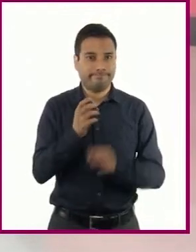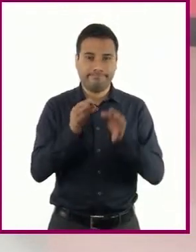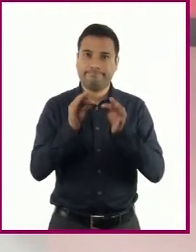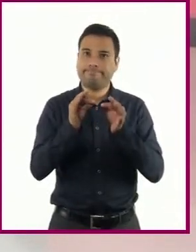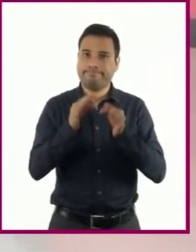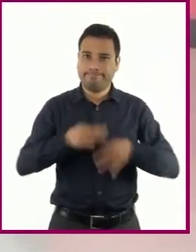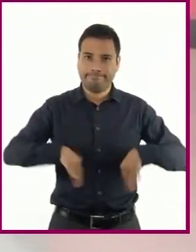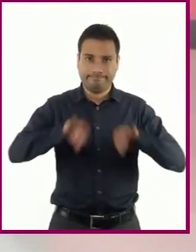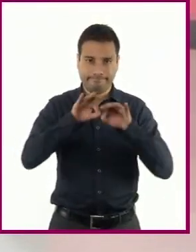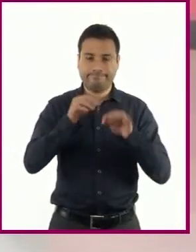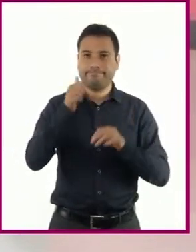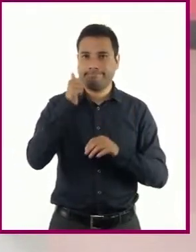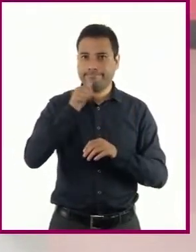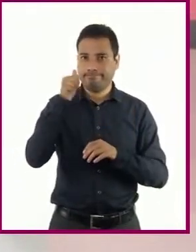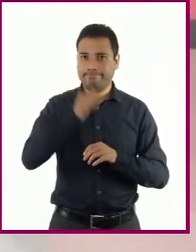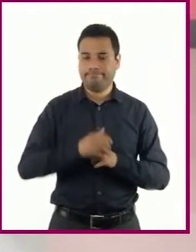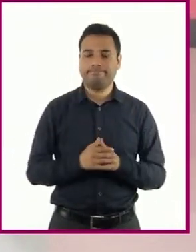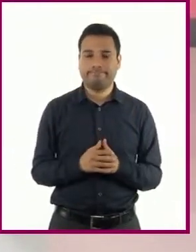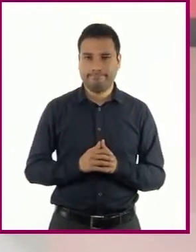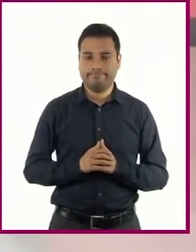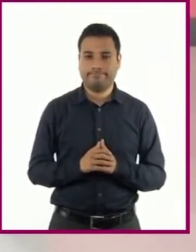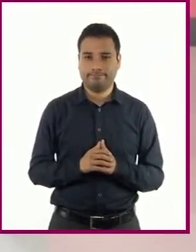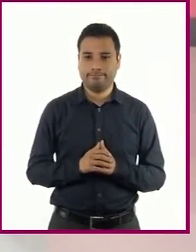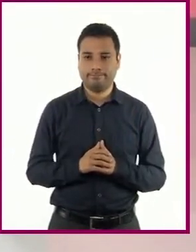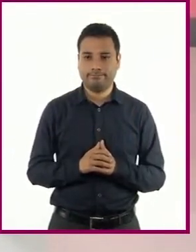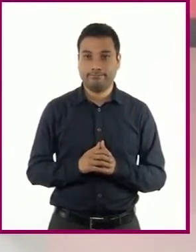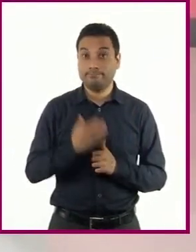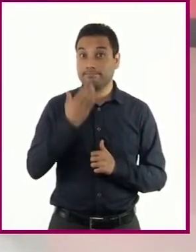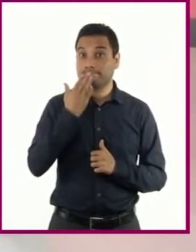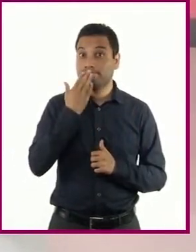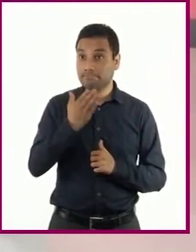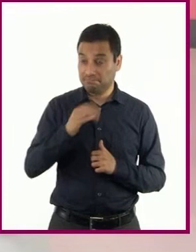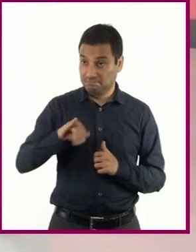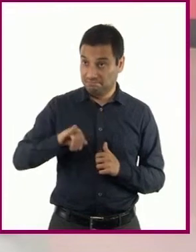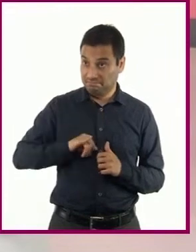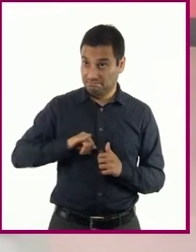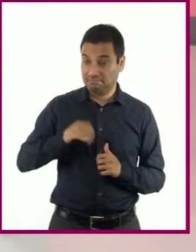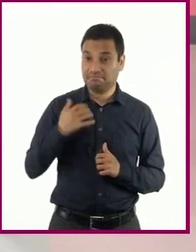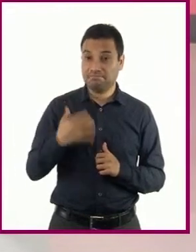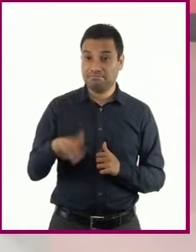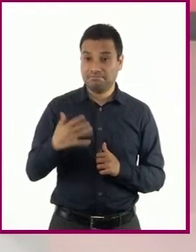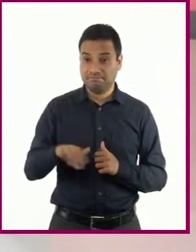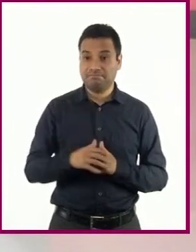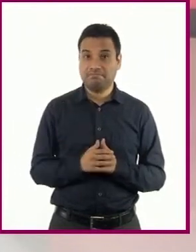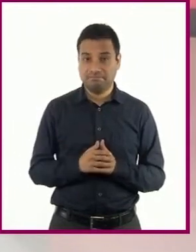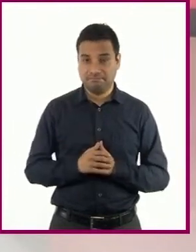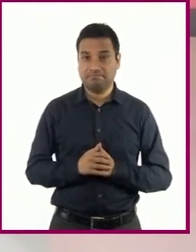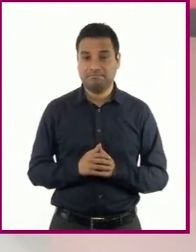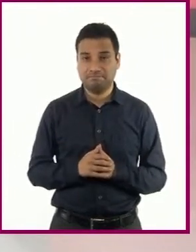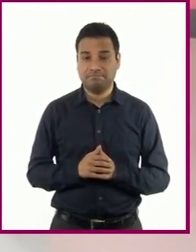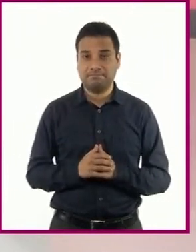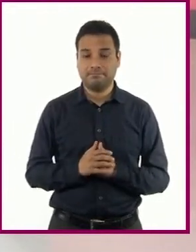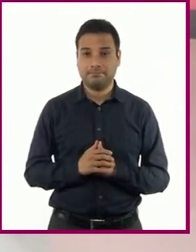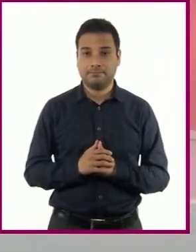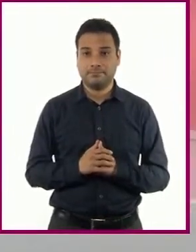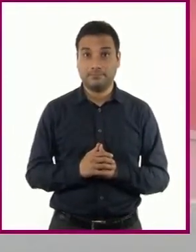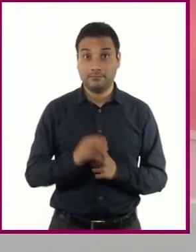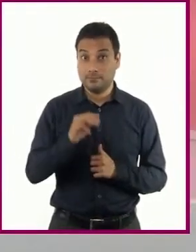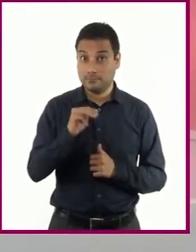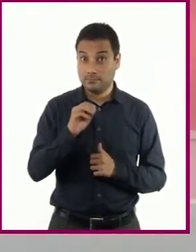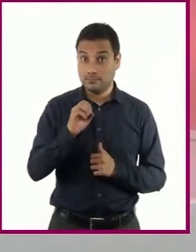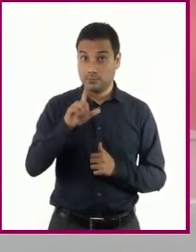solidez y va a ser reproducible en nuestra investigación. Muy bien, qué interesante el concepto de mol en la medicina, ¿verdad, doctor? Lo